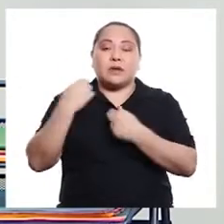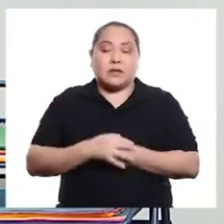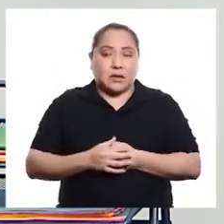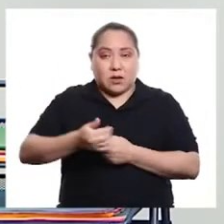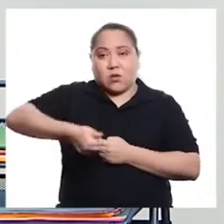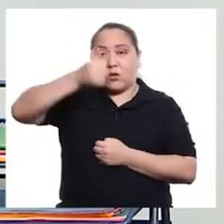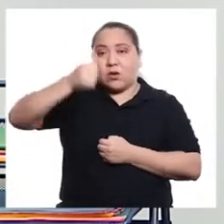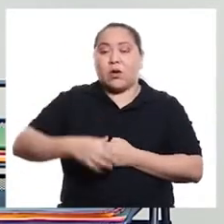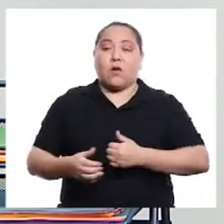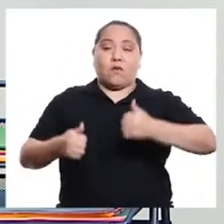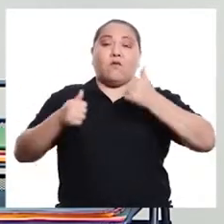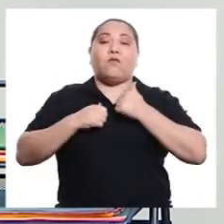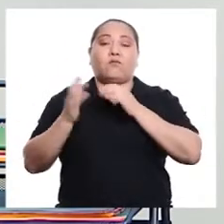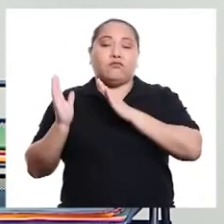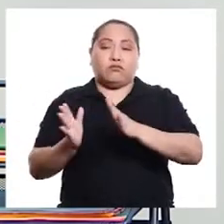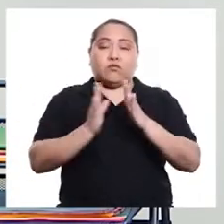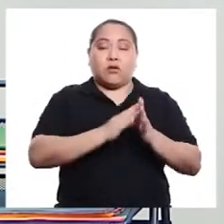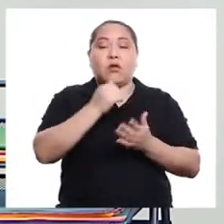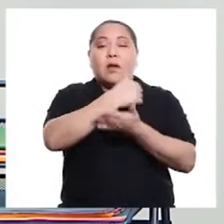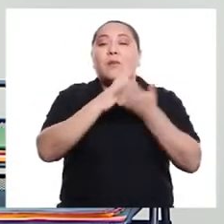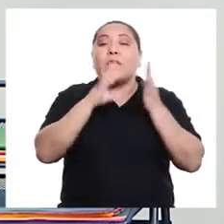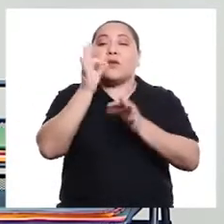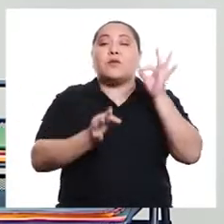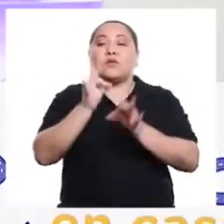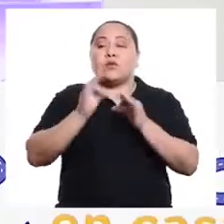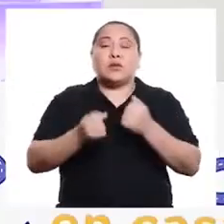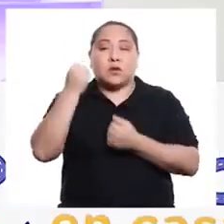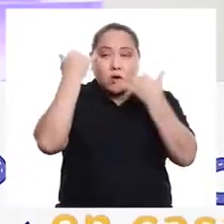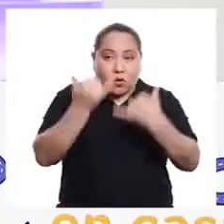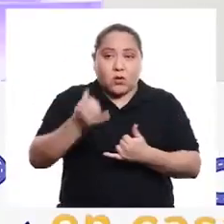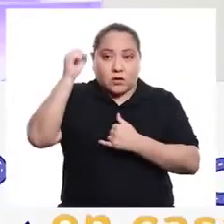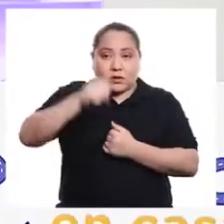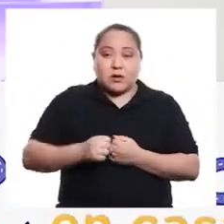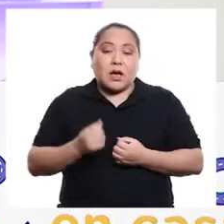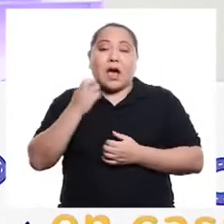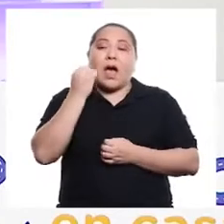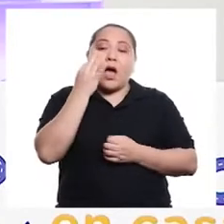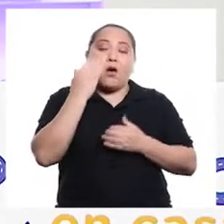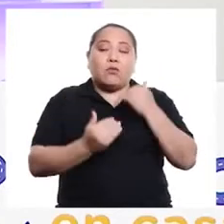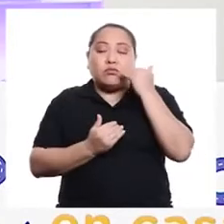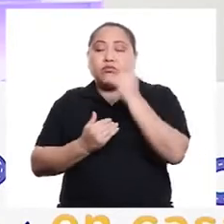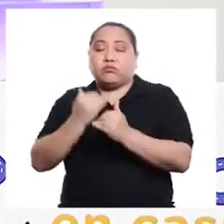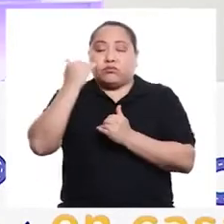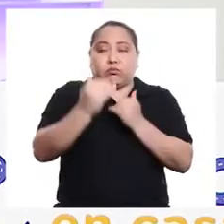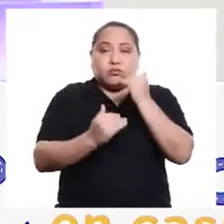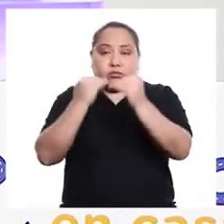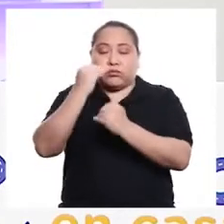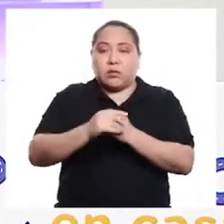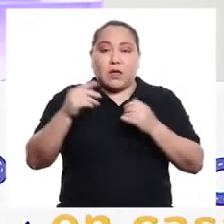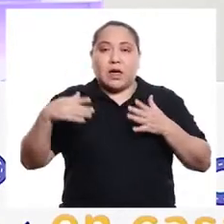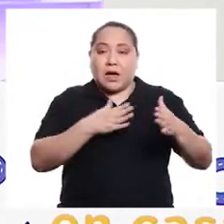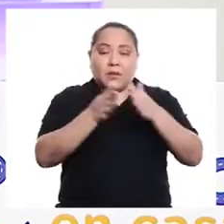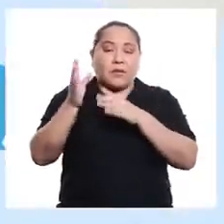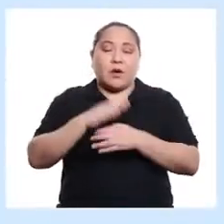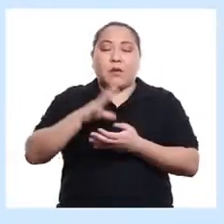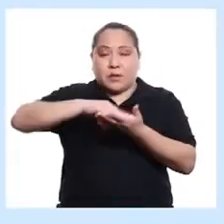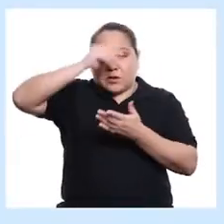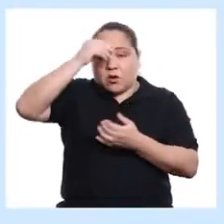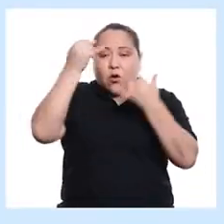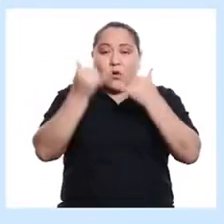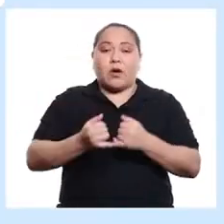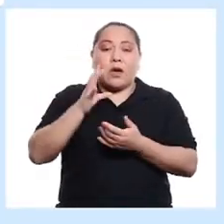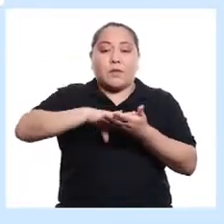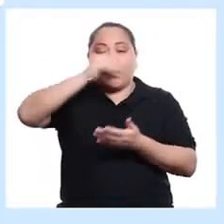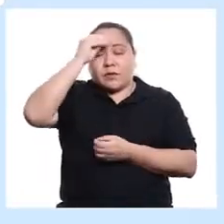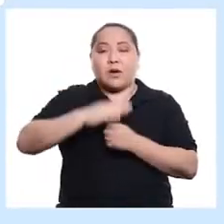autoridad en las fuerzas del orden o en el sector de justicia. Hoy sí hemos dado algunos pasos en nuestro camino de aprendizaje. Hoy